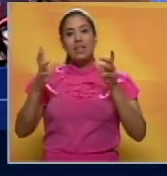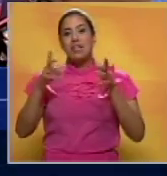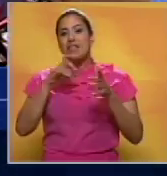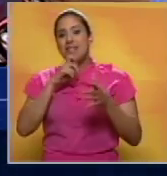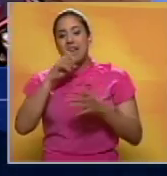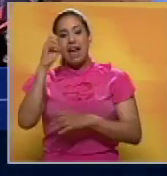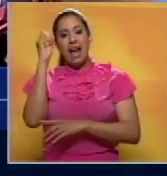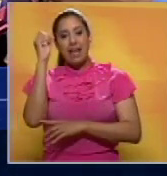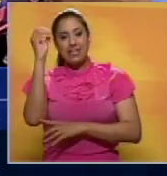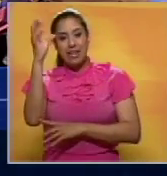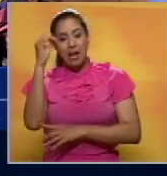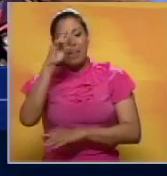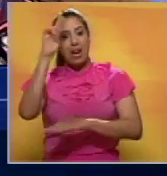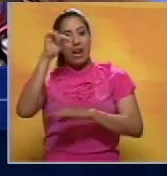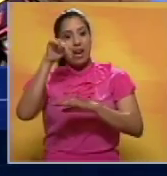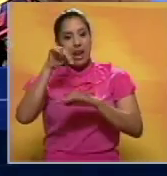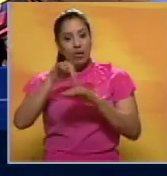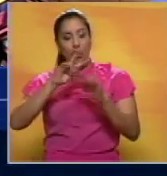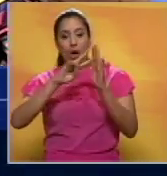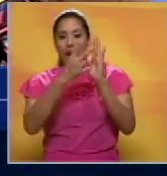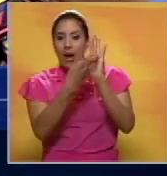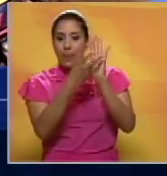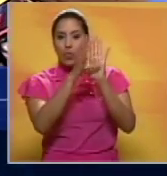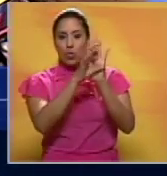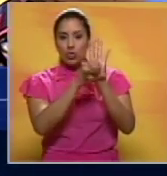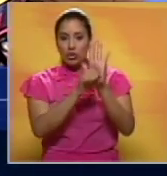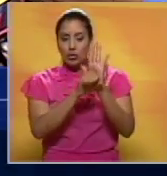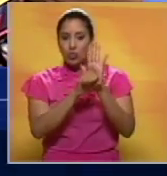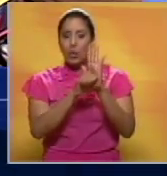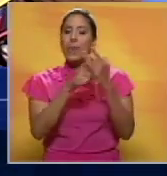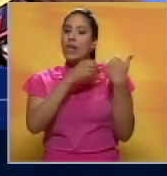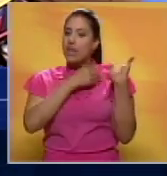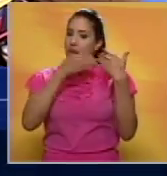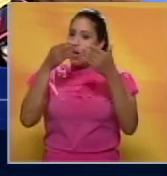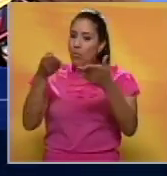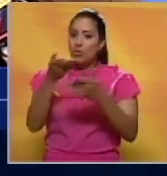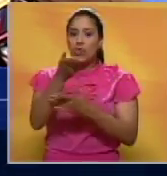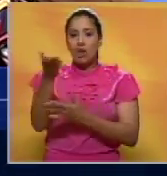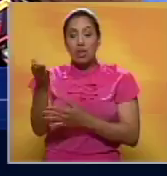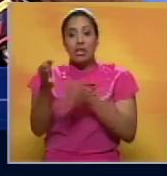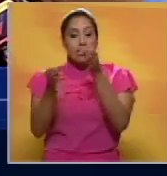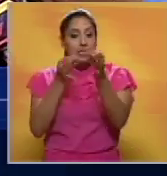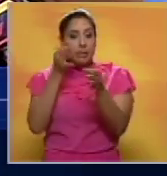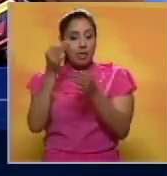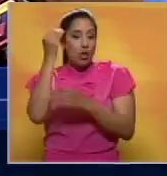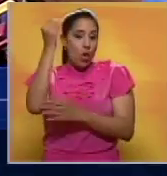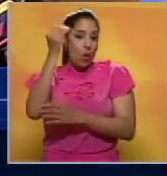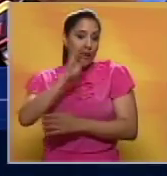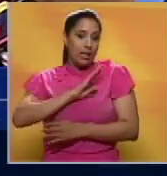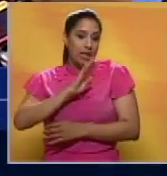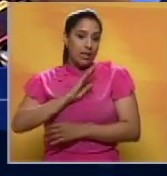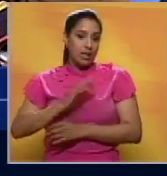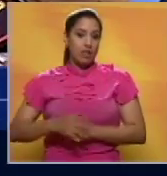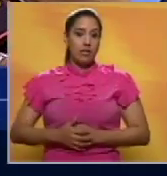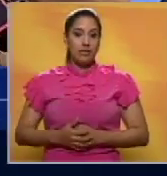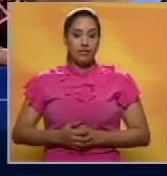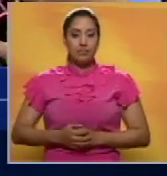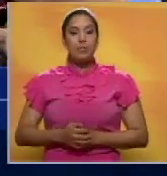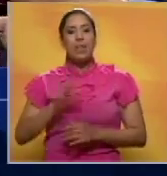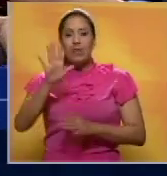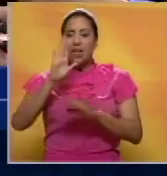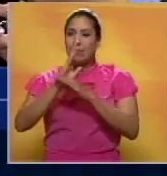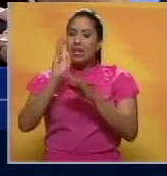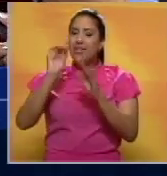esta Asamblea Nacional Constituyente. Le corresponderá a ellos, bueno, expresar la opinión que tienen al respecto. ¿Las modificaciones